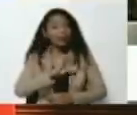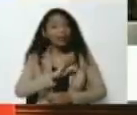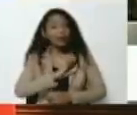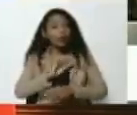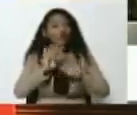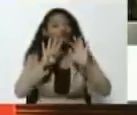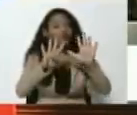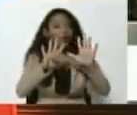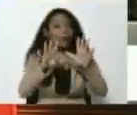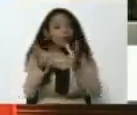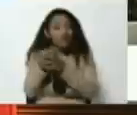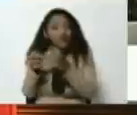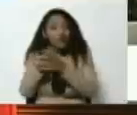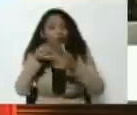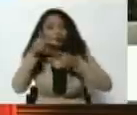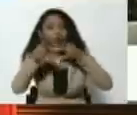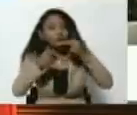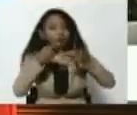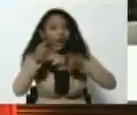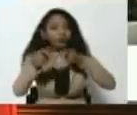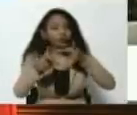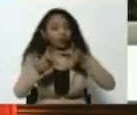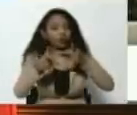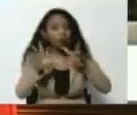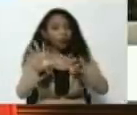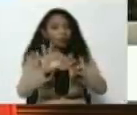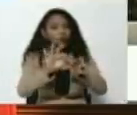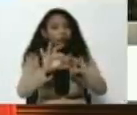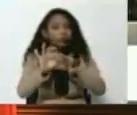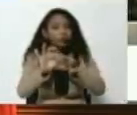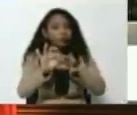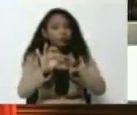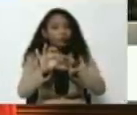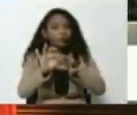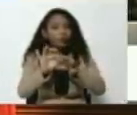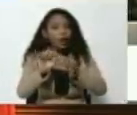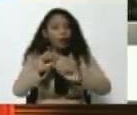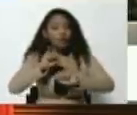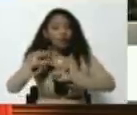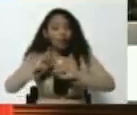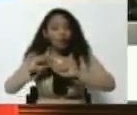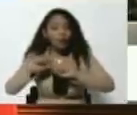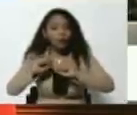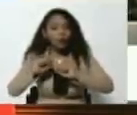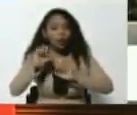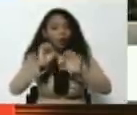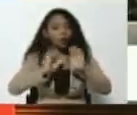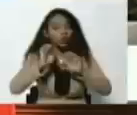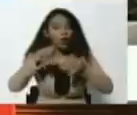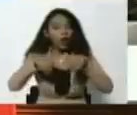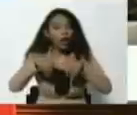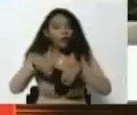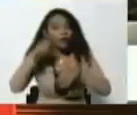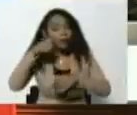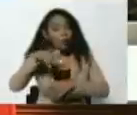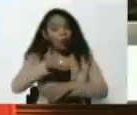9 partidos políticos unidos, el Movimiento Electoral del Pueblo